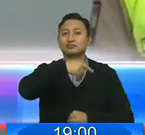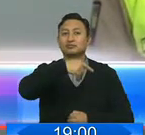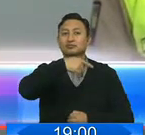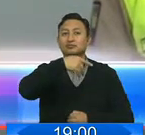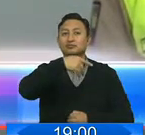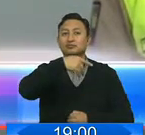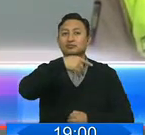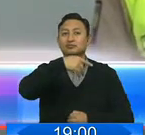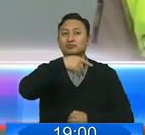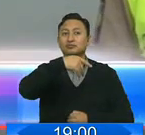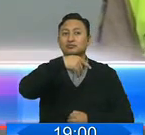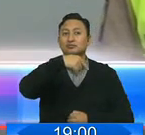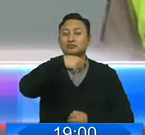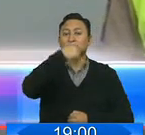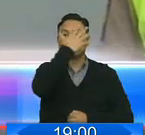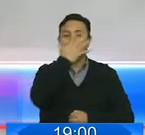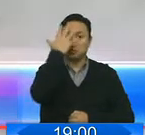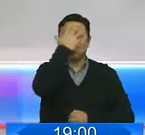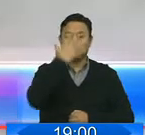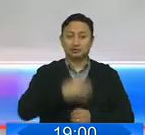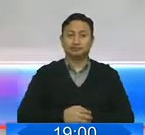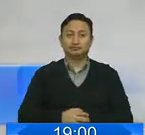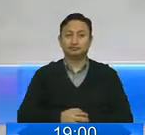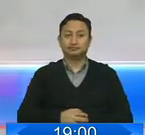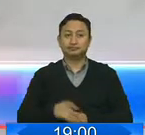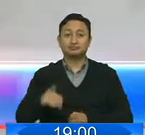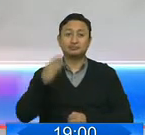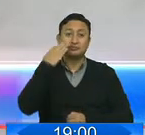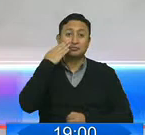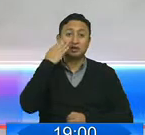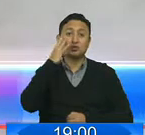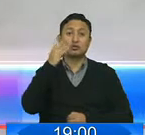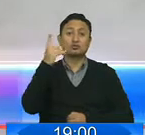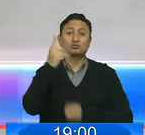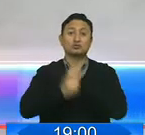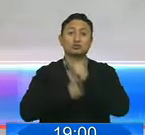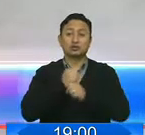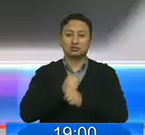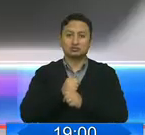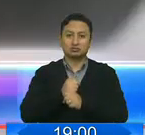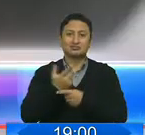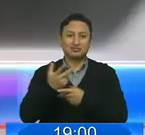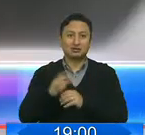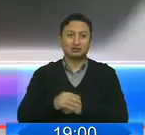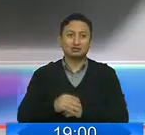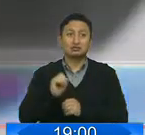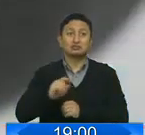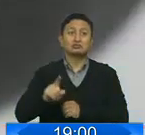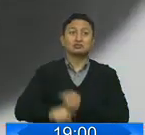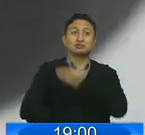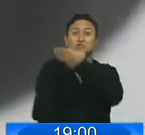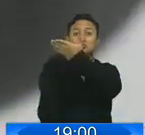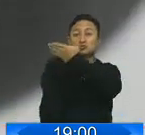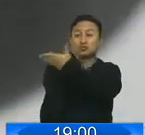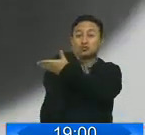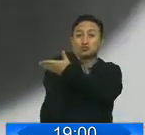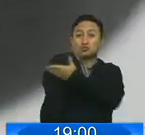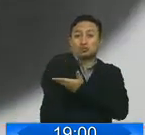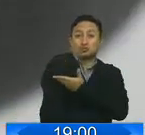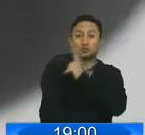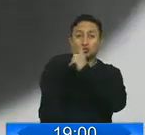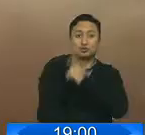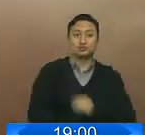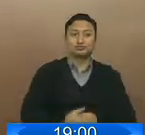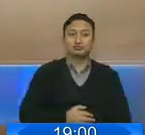en la ciudad de Esmeraldas. Su madre de 41 años también fue agredida, presentaba un corte a la altura de uno de sus hombros, mientras la